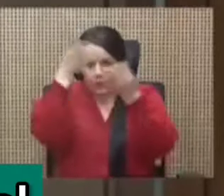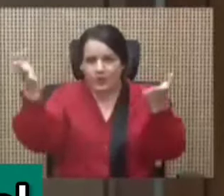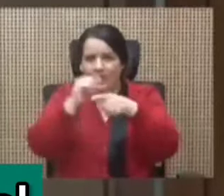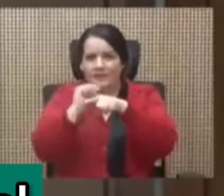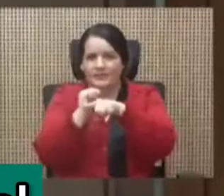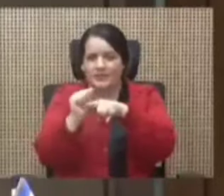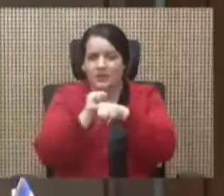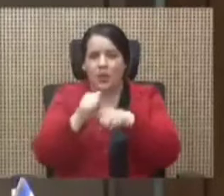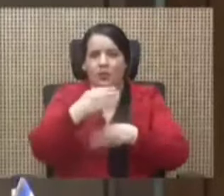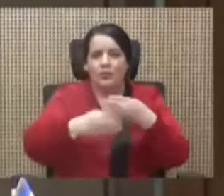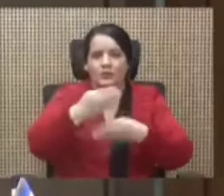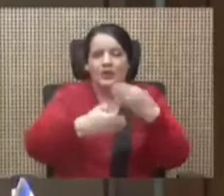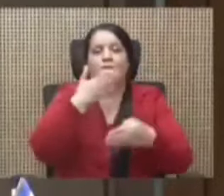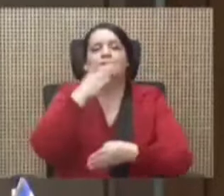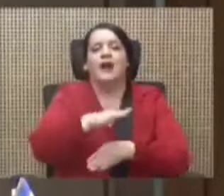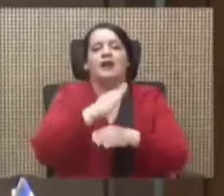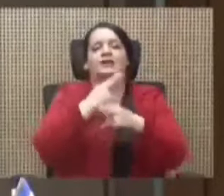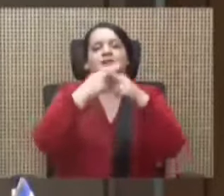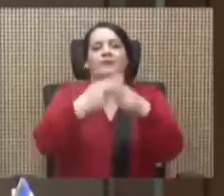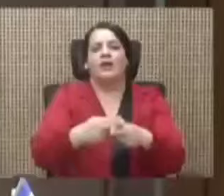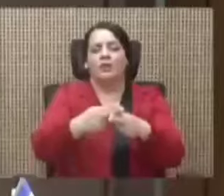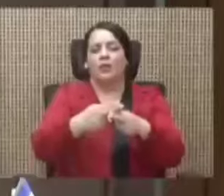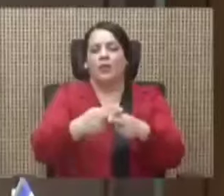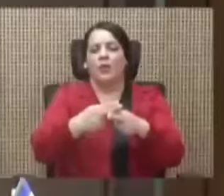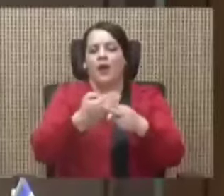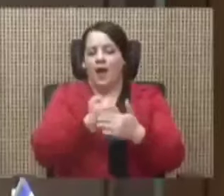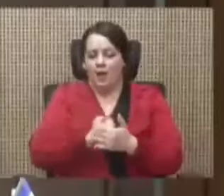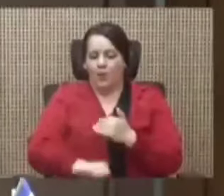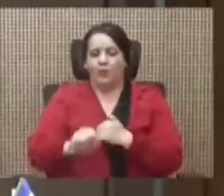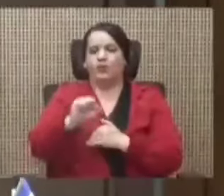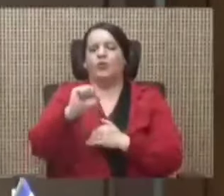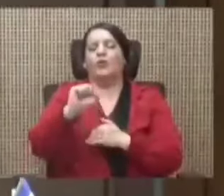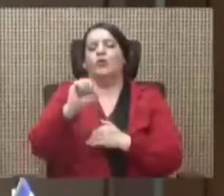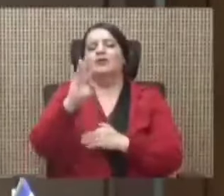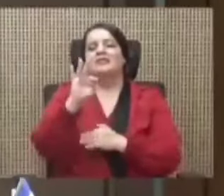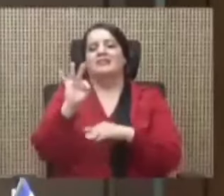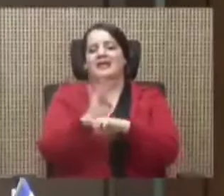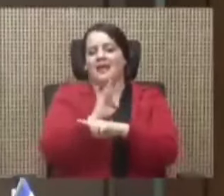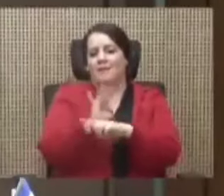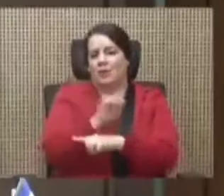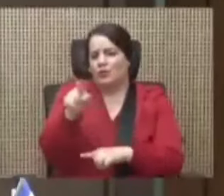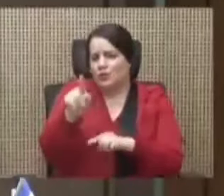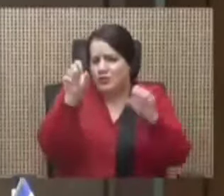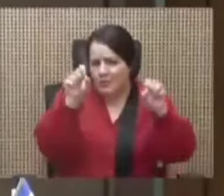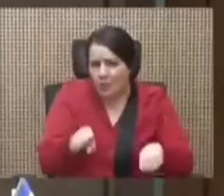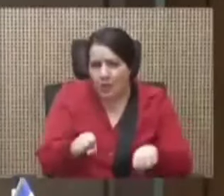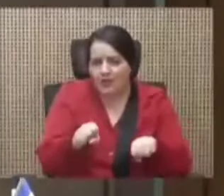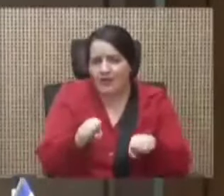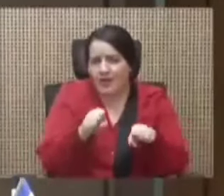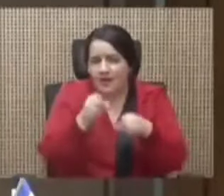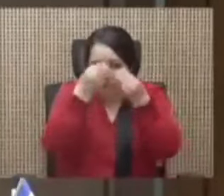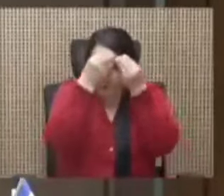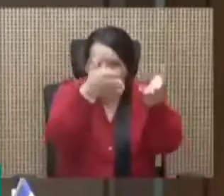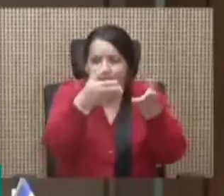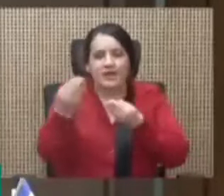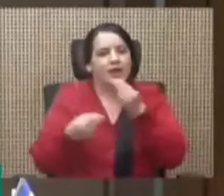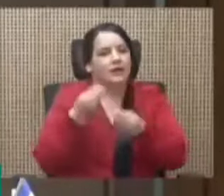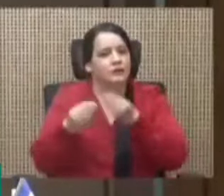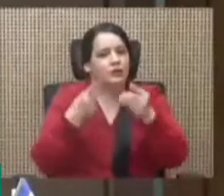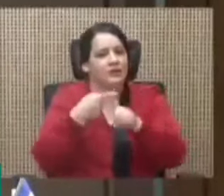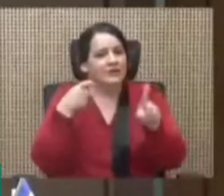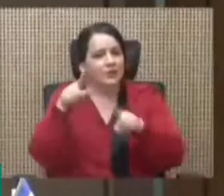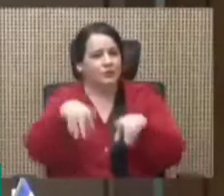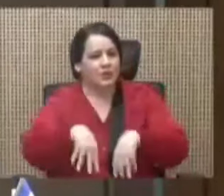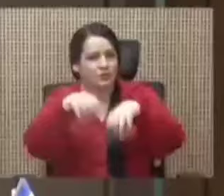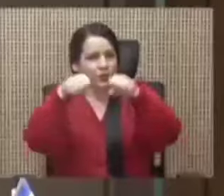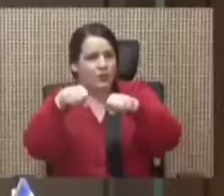el procedimiento mal llamado aborto terapéutico. ¿Podría usted por favor informar qué ha hecho desde que usted asumió el cargo para proteger la vida de